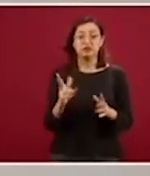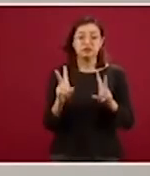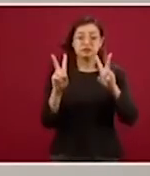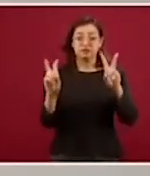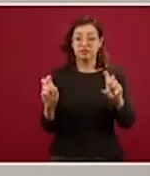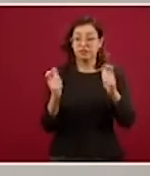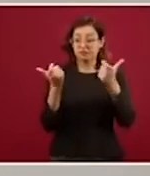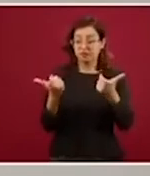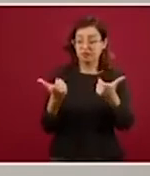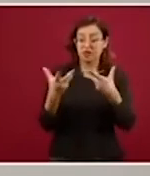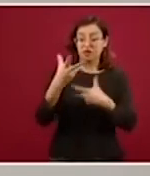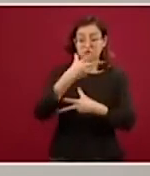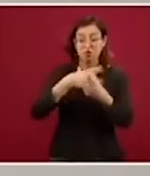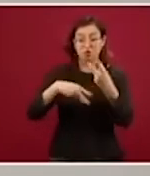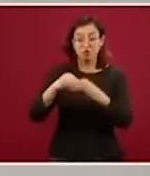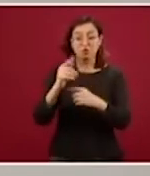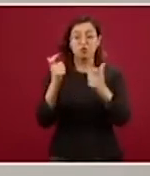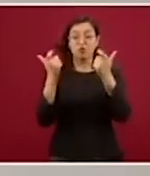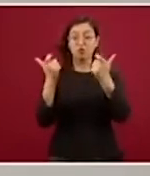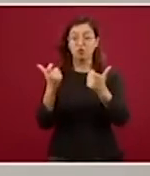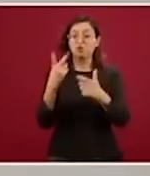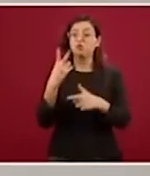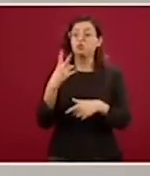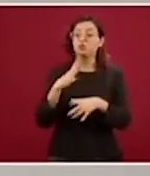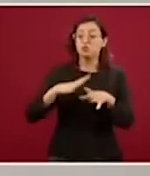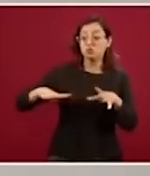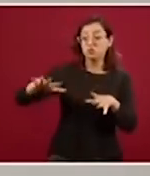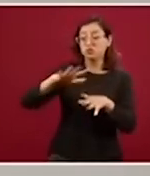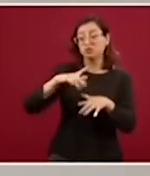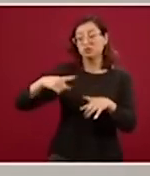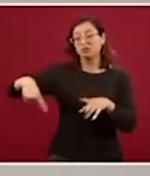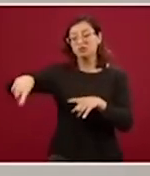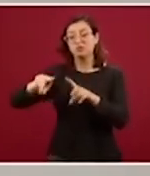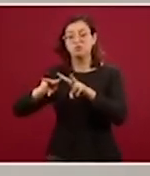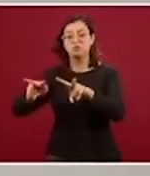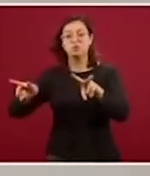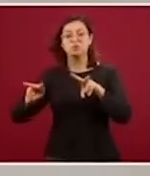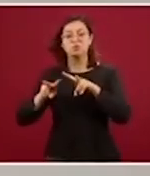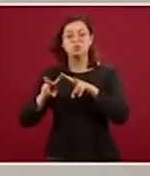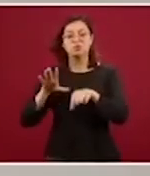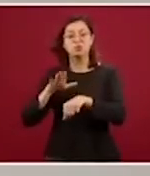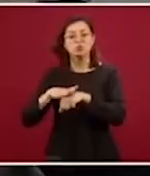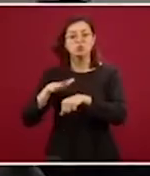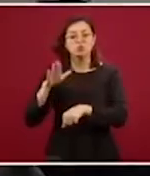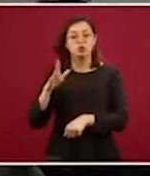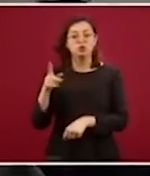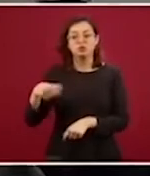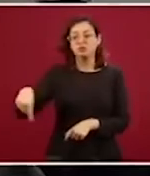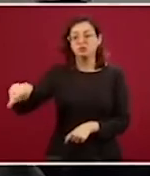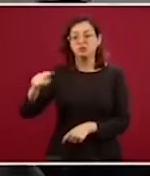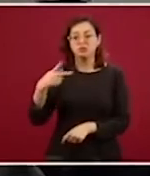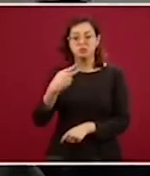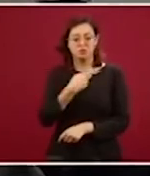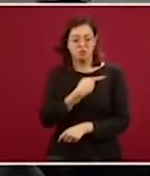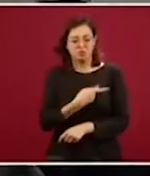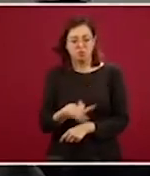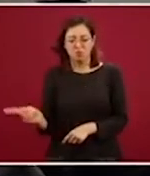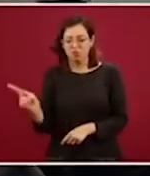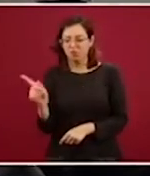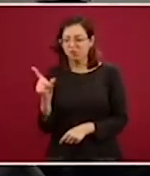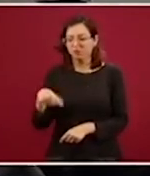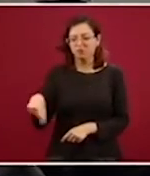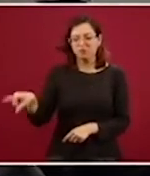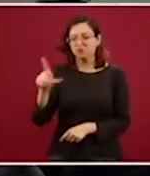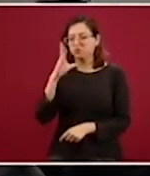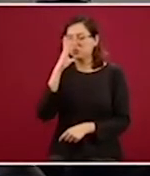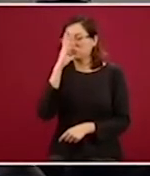términos sociales, quienes tienen mayor vulnerabilidad son las personas pobres, las personas que no tienen acceso